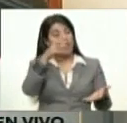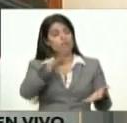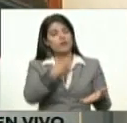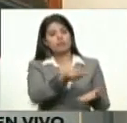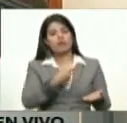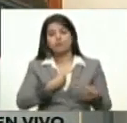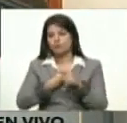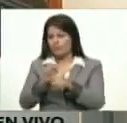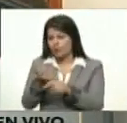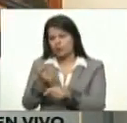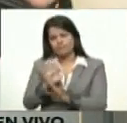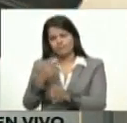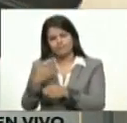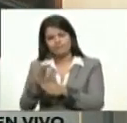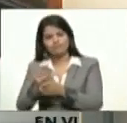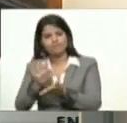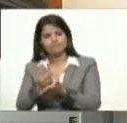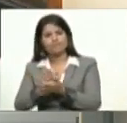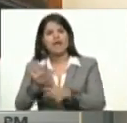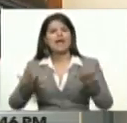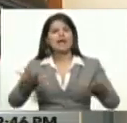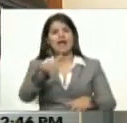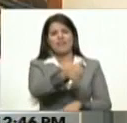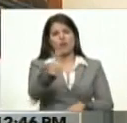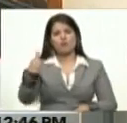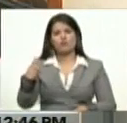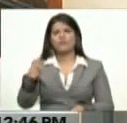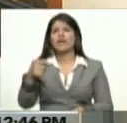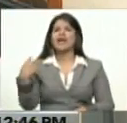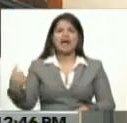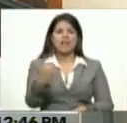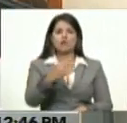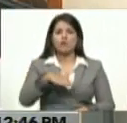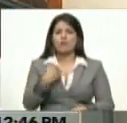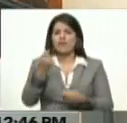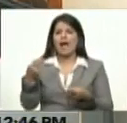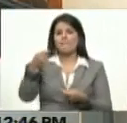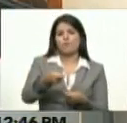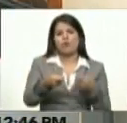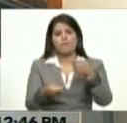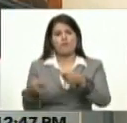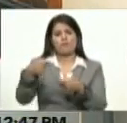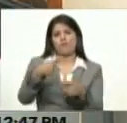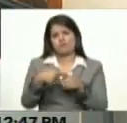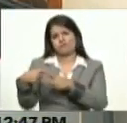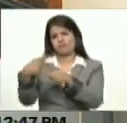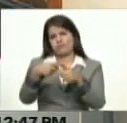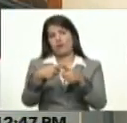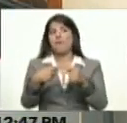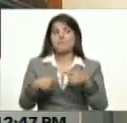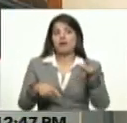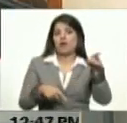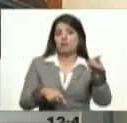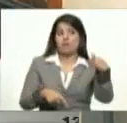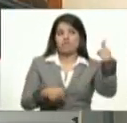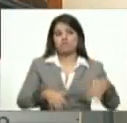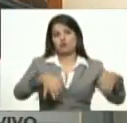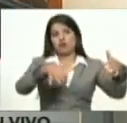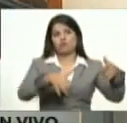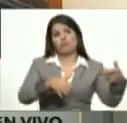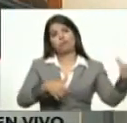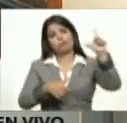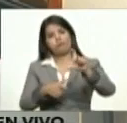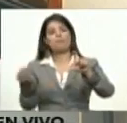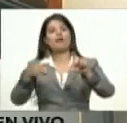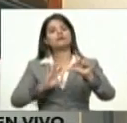quien según sus necesidades. Todos tenemos capacidades, todos podemos aportar, pero sobre todo pueden aportar quienes más ganan, quienes